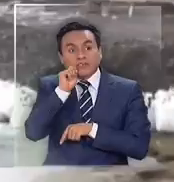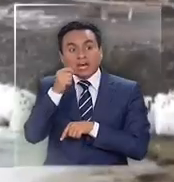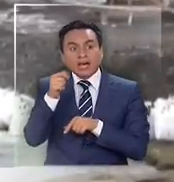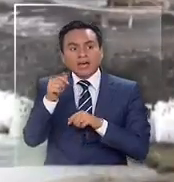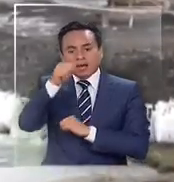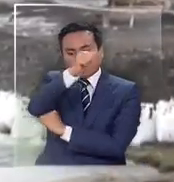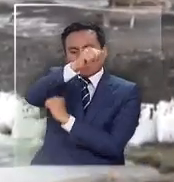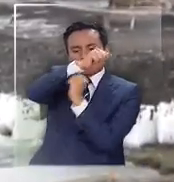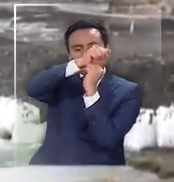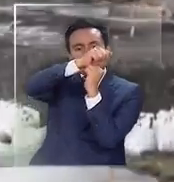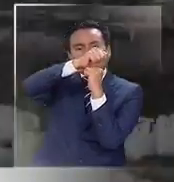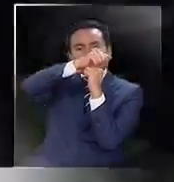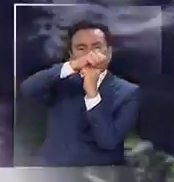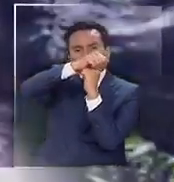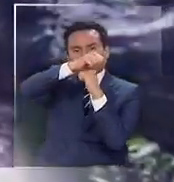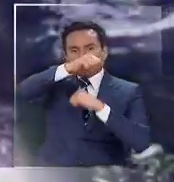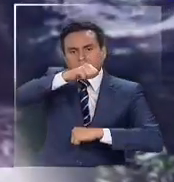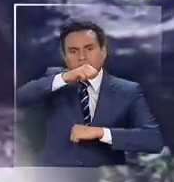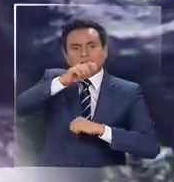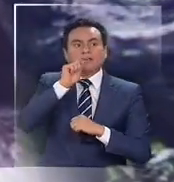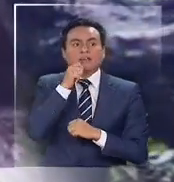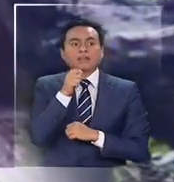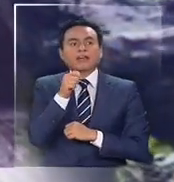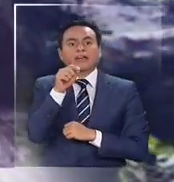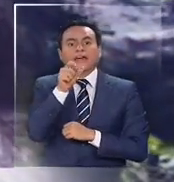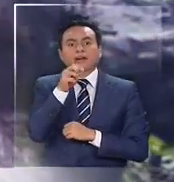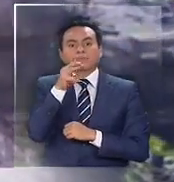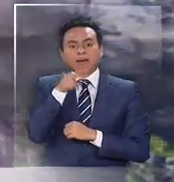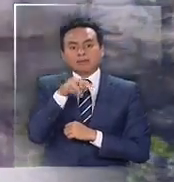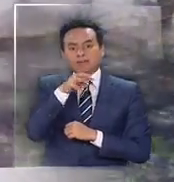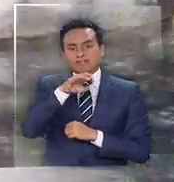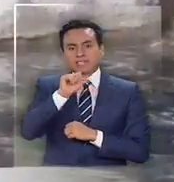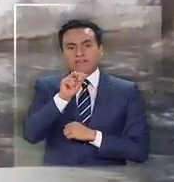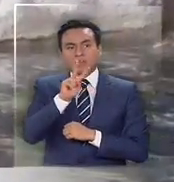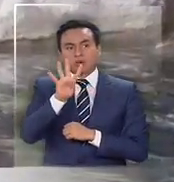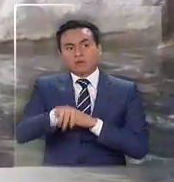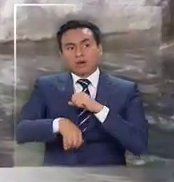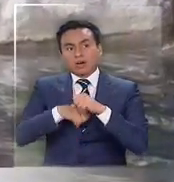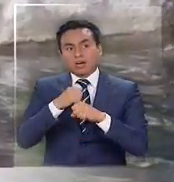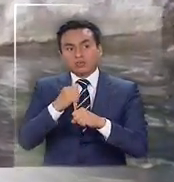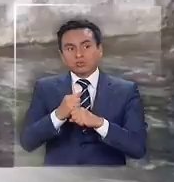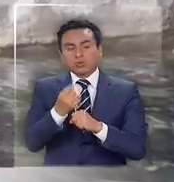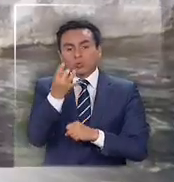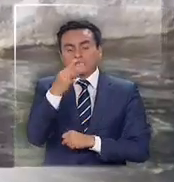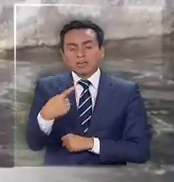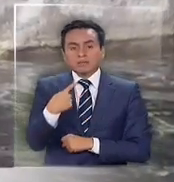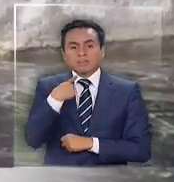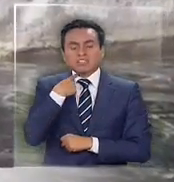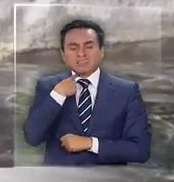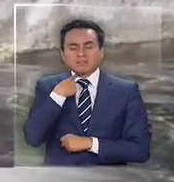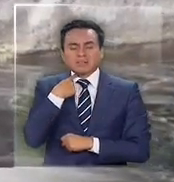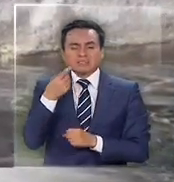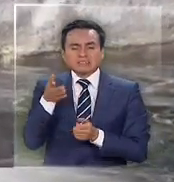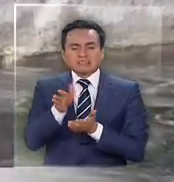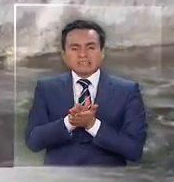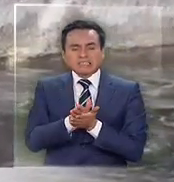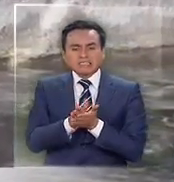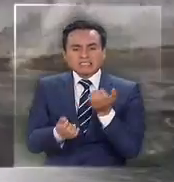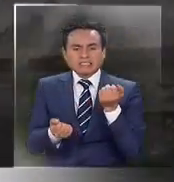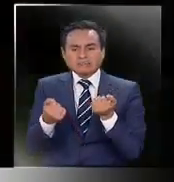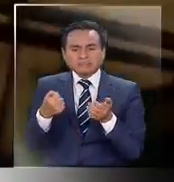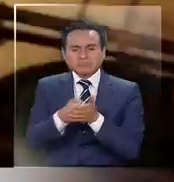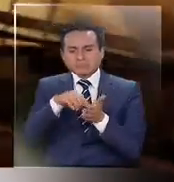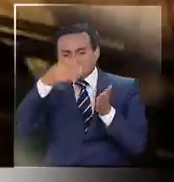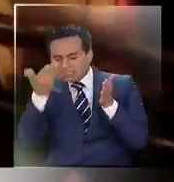de apoyo de este puente. Germán Mancilla, de 24 años, fue la única víctima del accidente y su